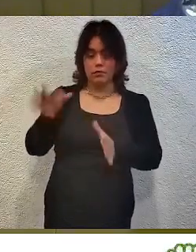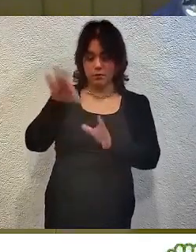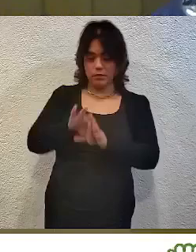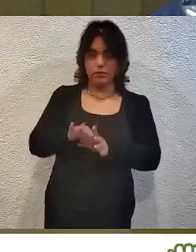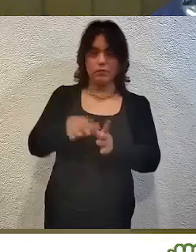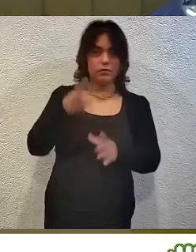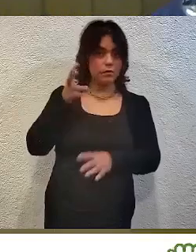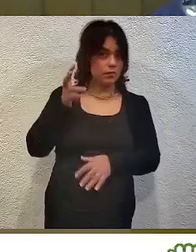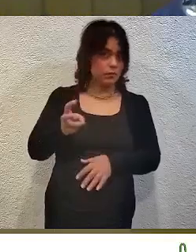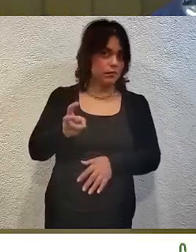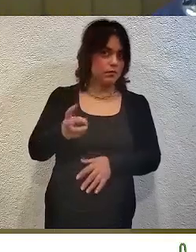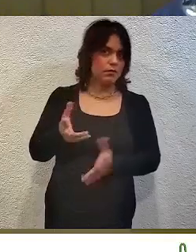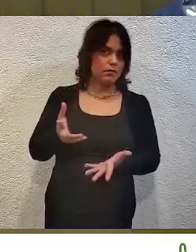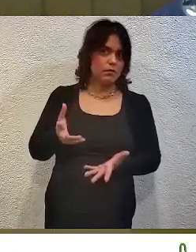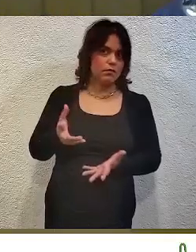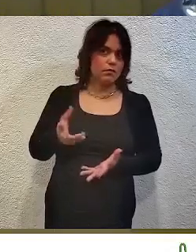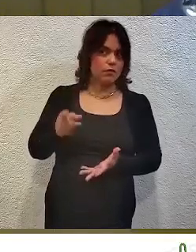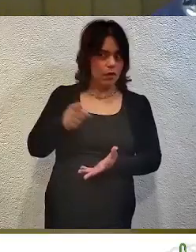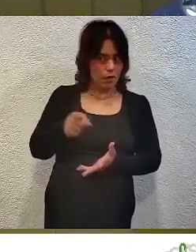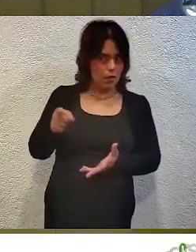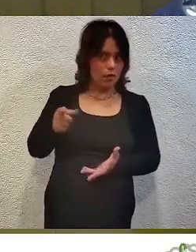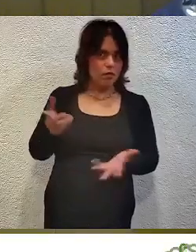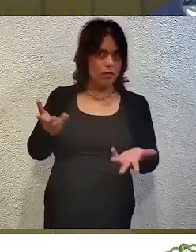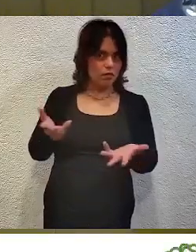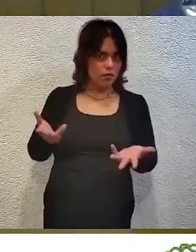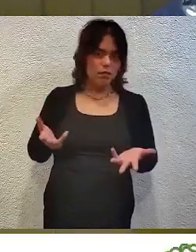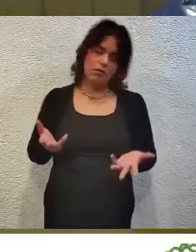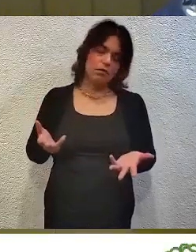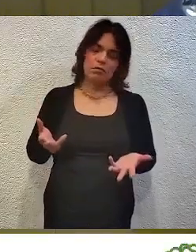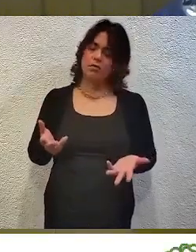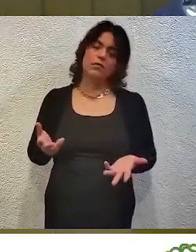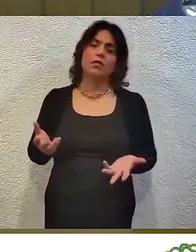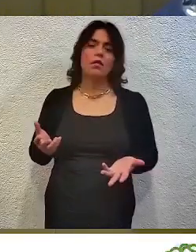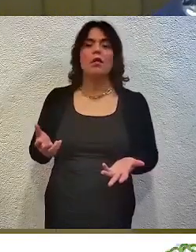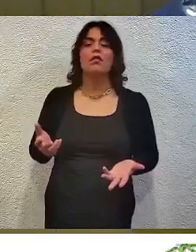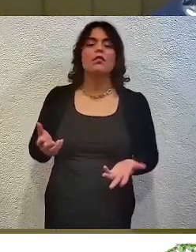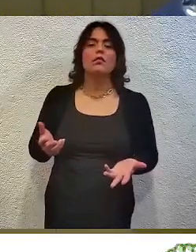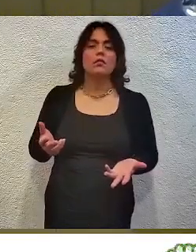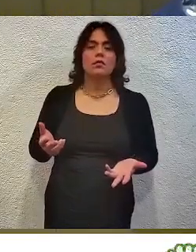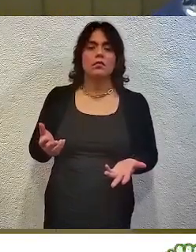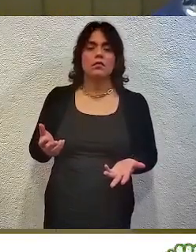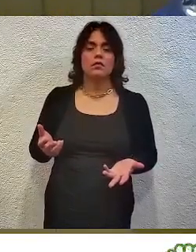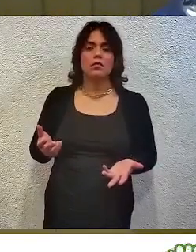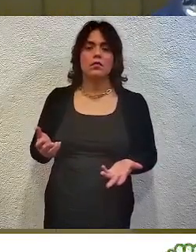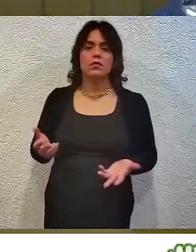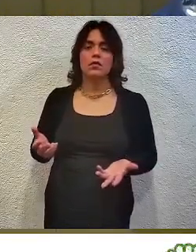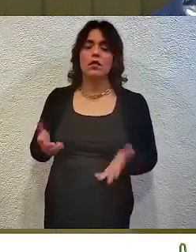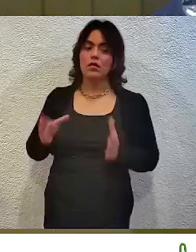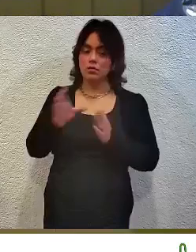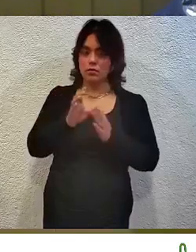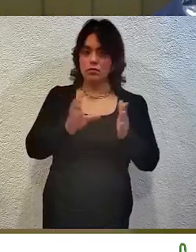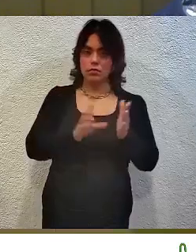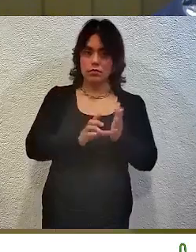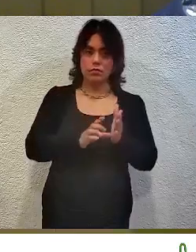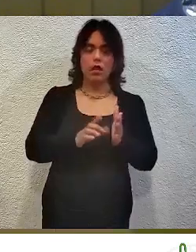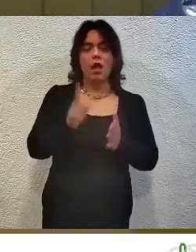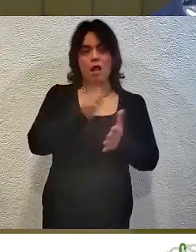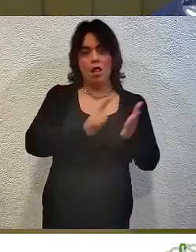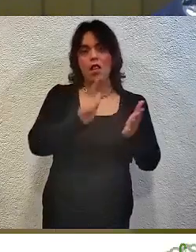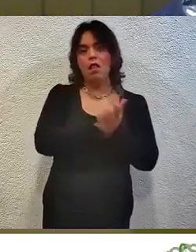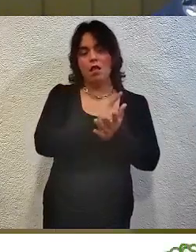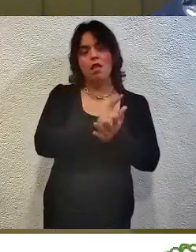no pueden estar haciendo eso. Eso le compete exclusivamente al constituyente, al poder legislativo,